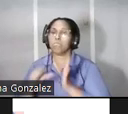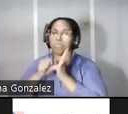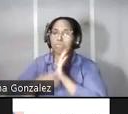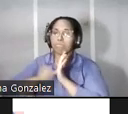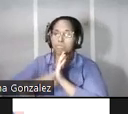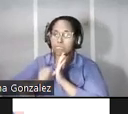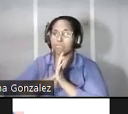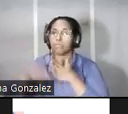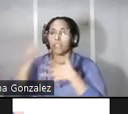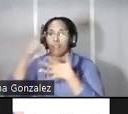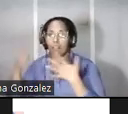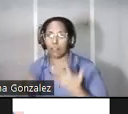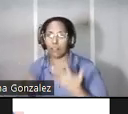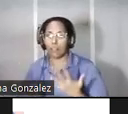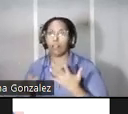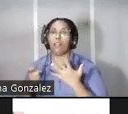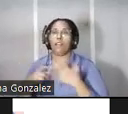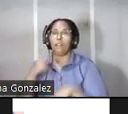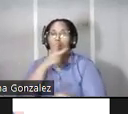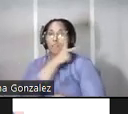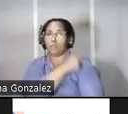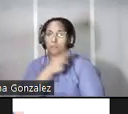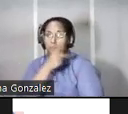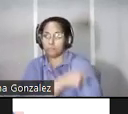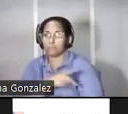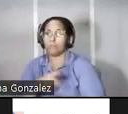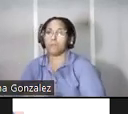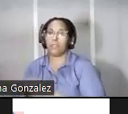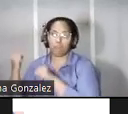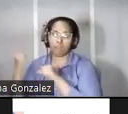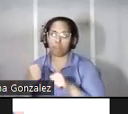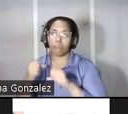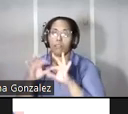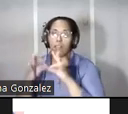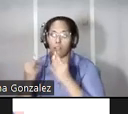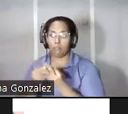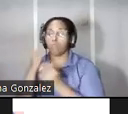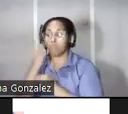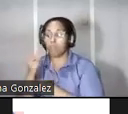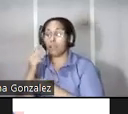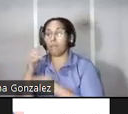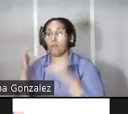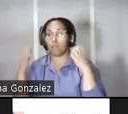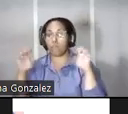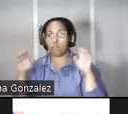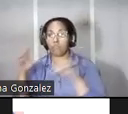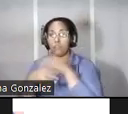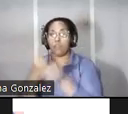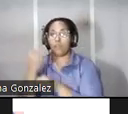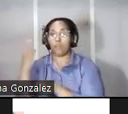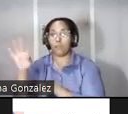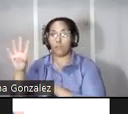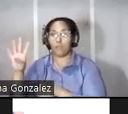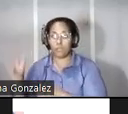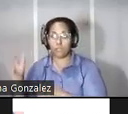las necesidades por las que atravesaban los pacientes crónicos y su familia, vemos que en enero del